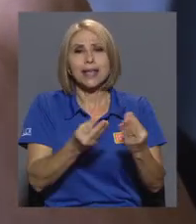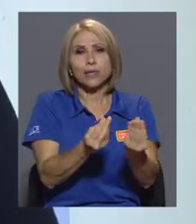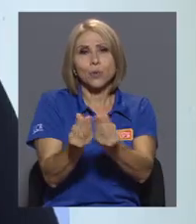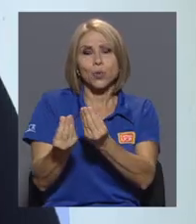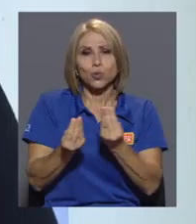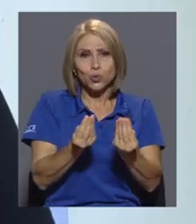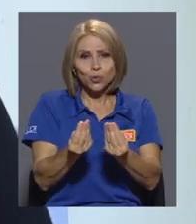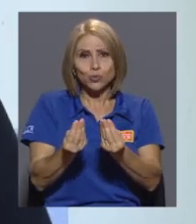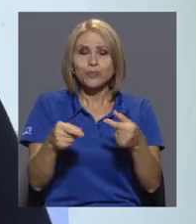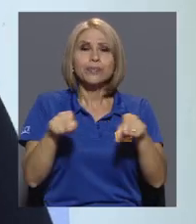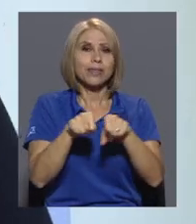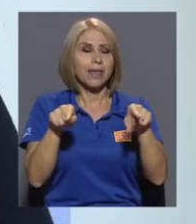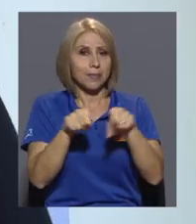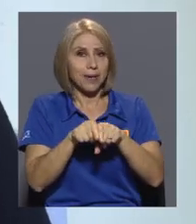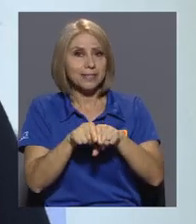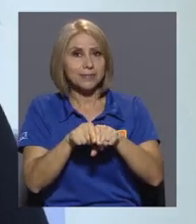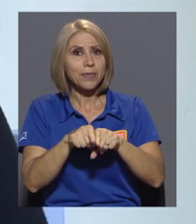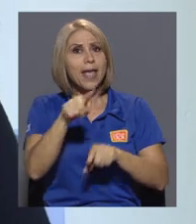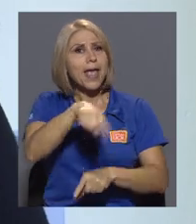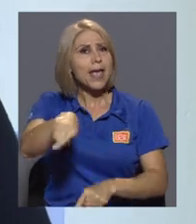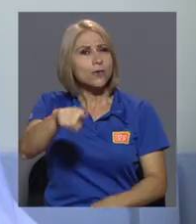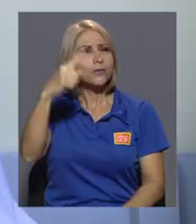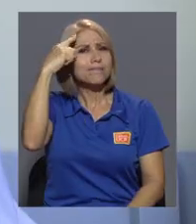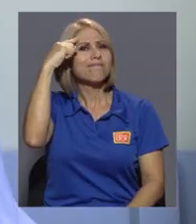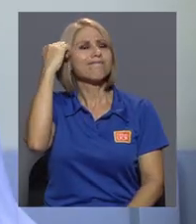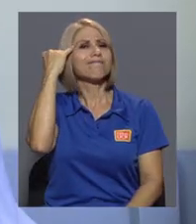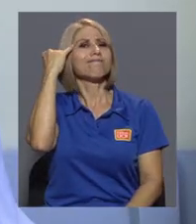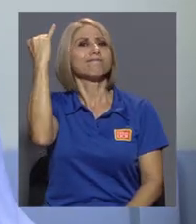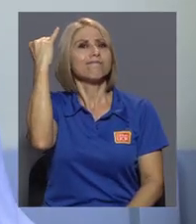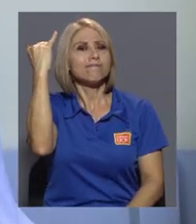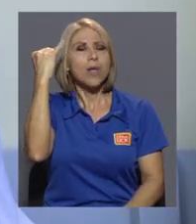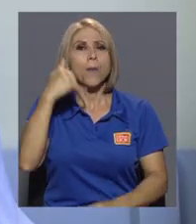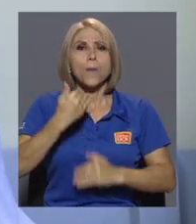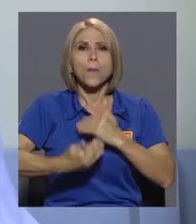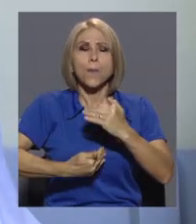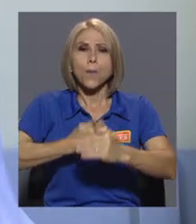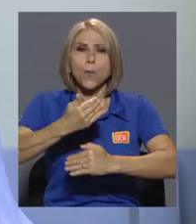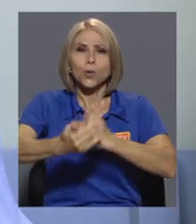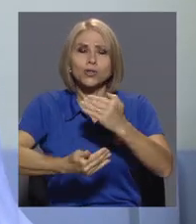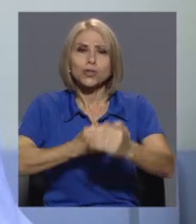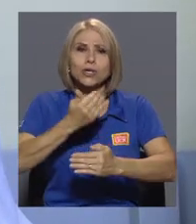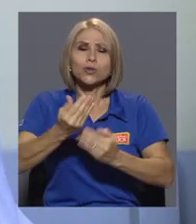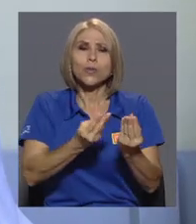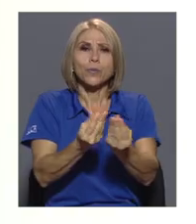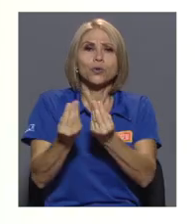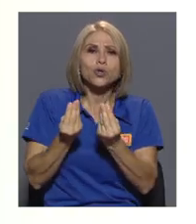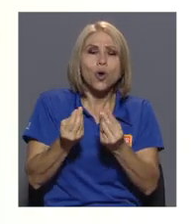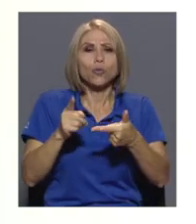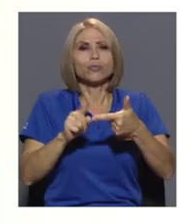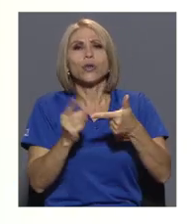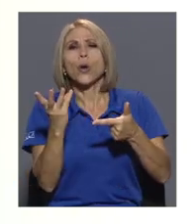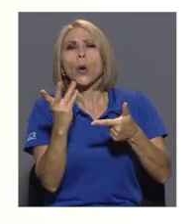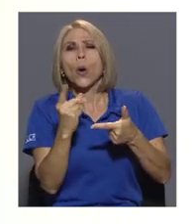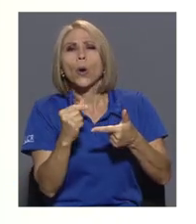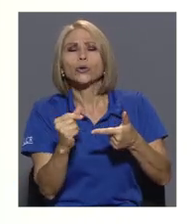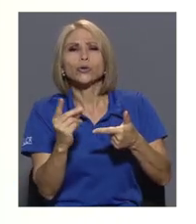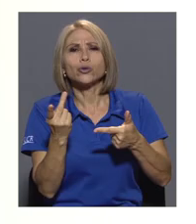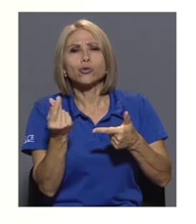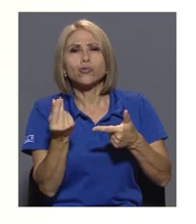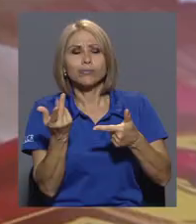y además idear su propio proceso de producción definición de costos y mercadeo